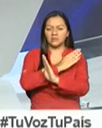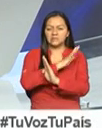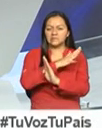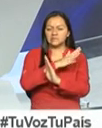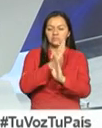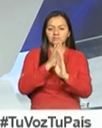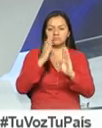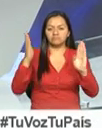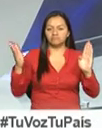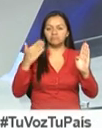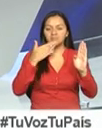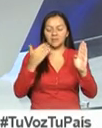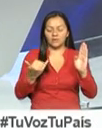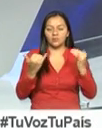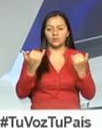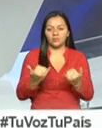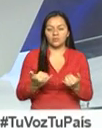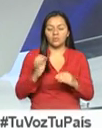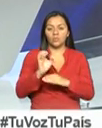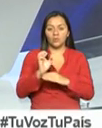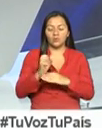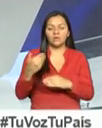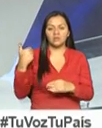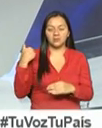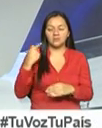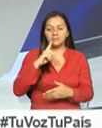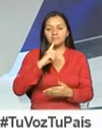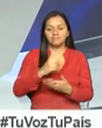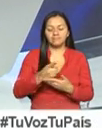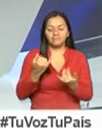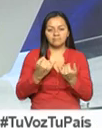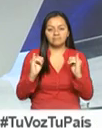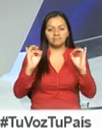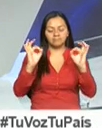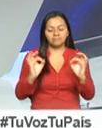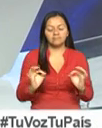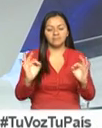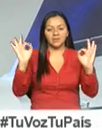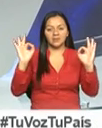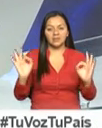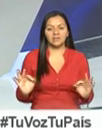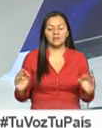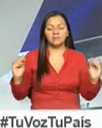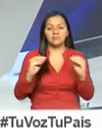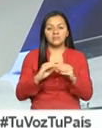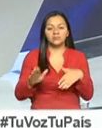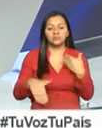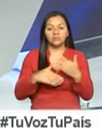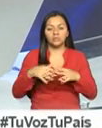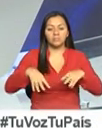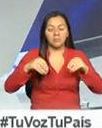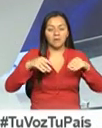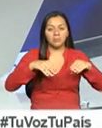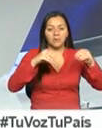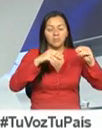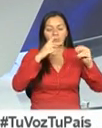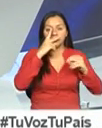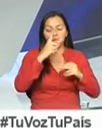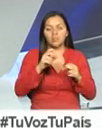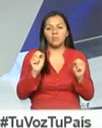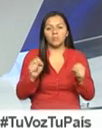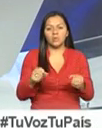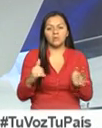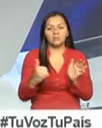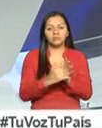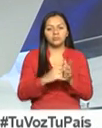nacional. Ahora los ecuatorianos gozan de una verdadera soberanía energética, en donde los apagones, se aspira, solo